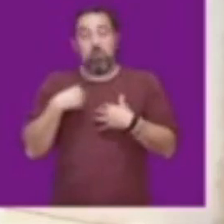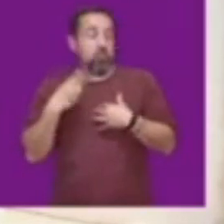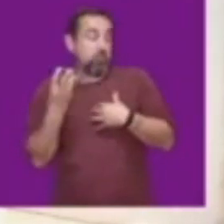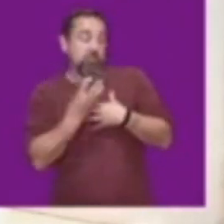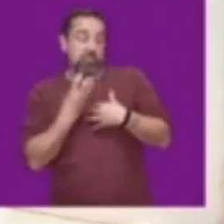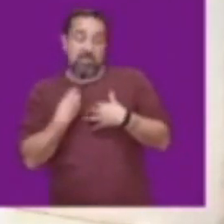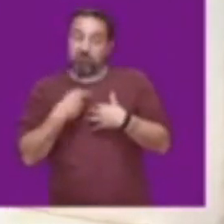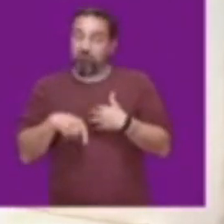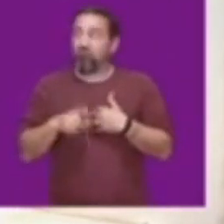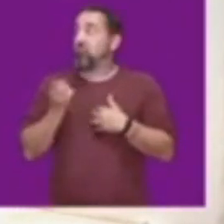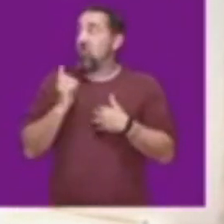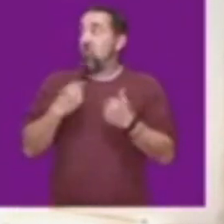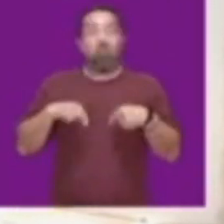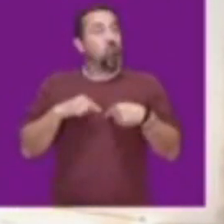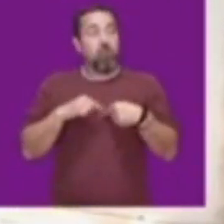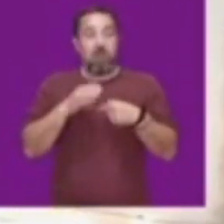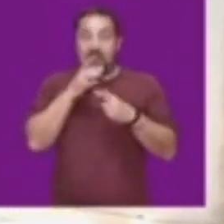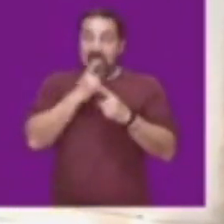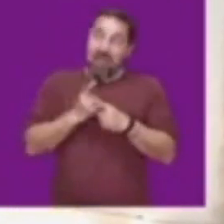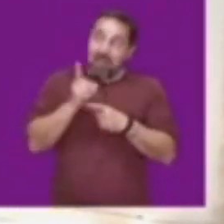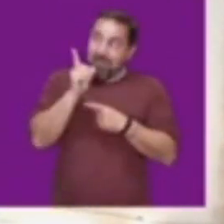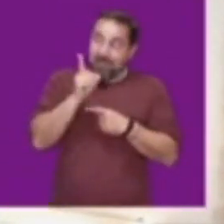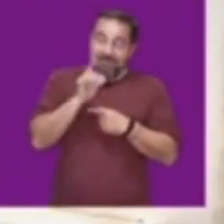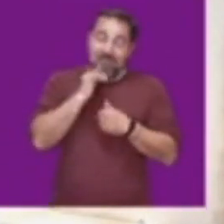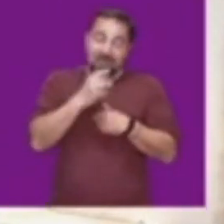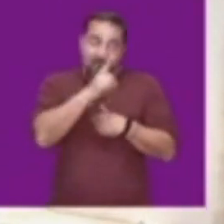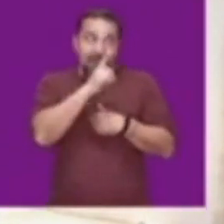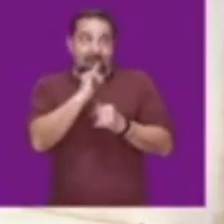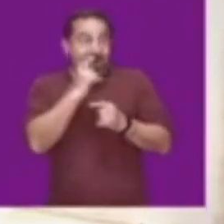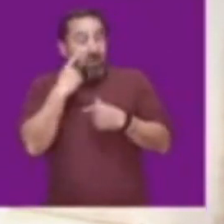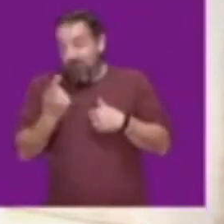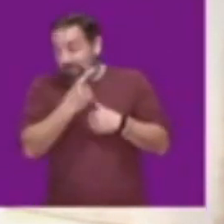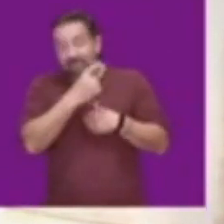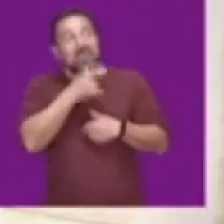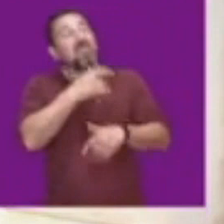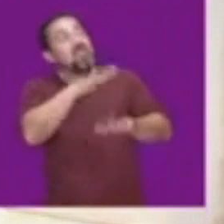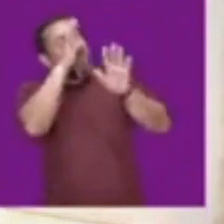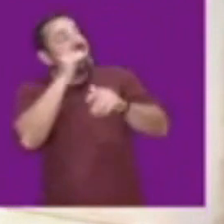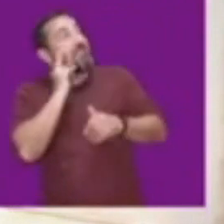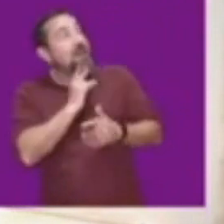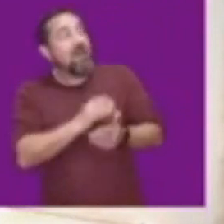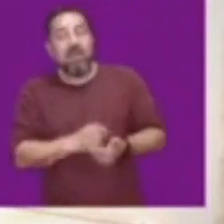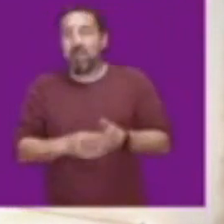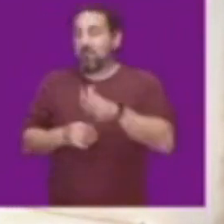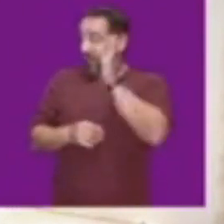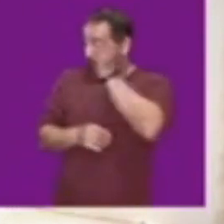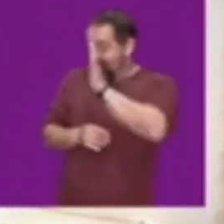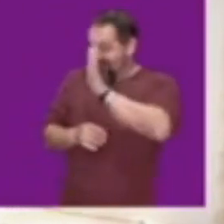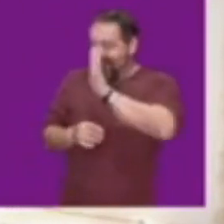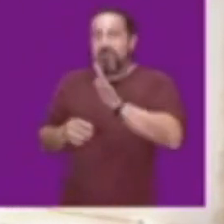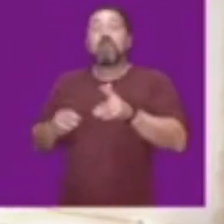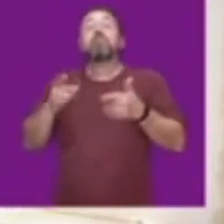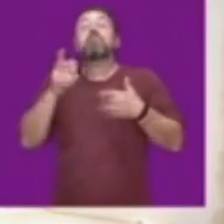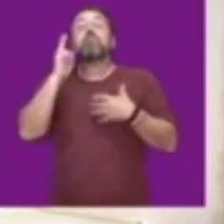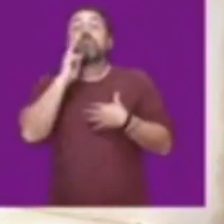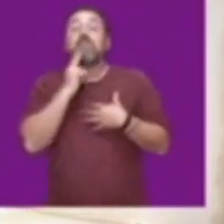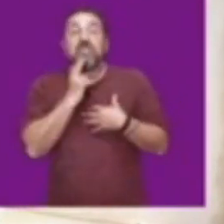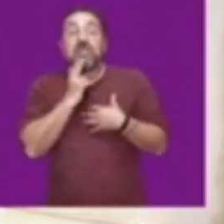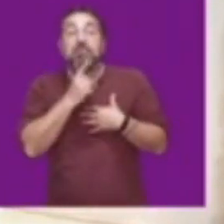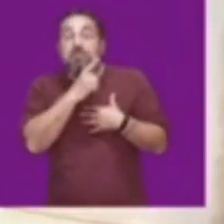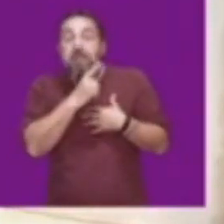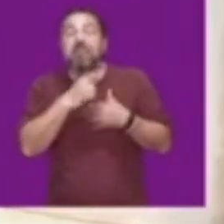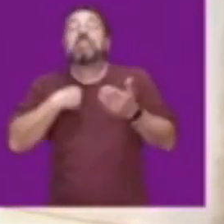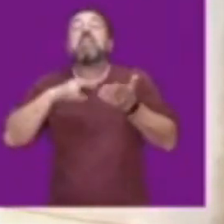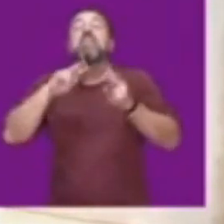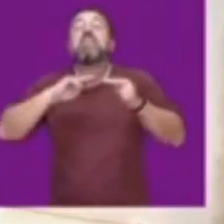aquí solo nosotros tres, porque ahí arriba hay alguien, ¿lo ves? ¡Eh, Chema! Chema es